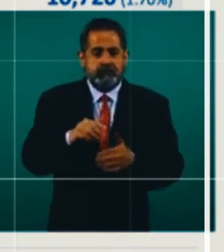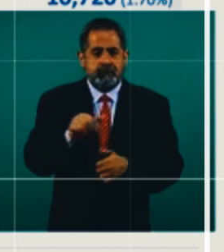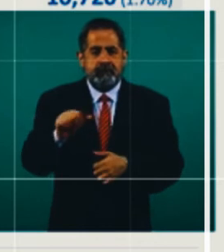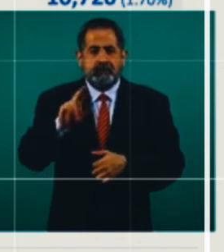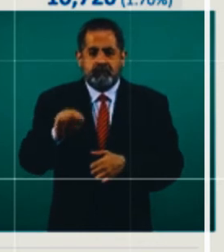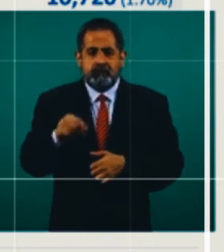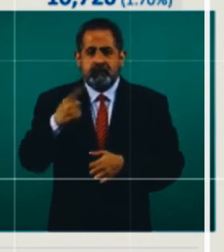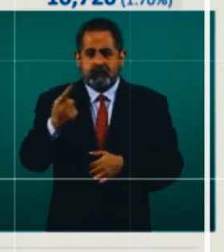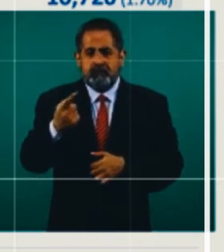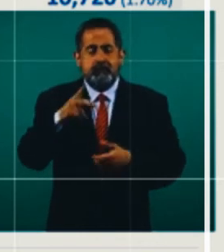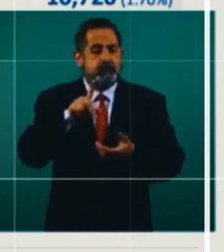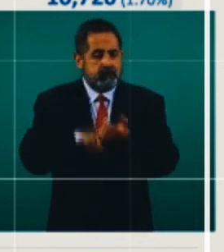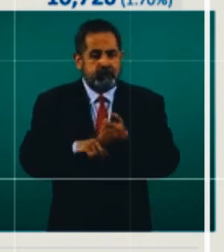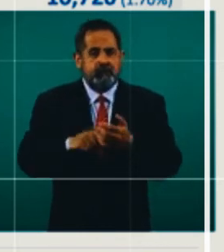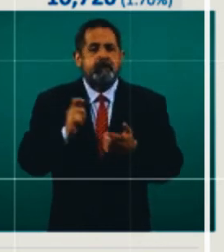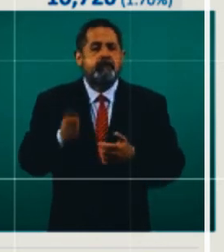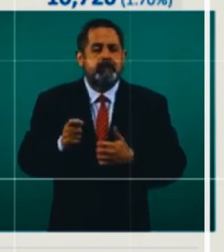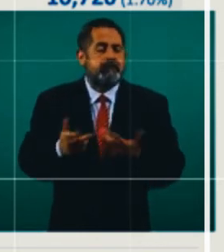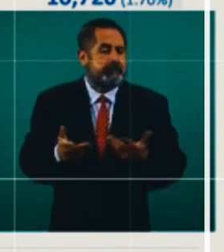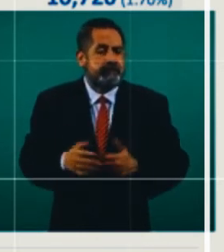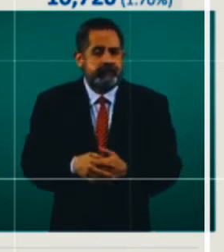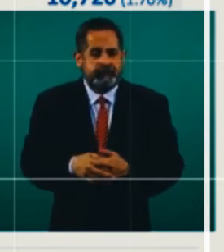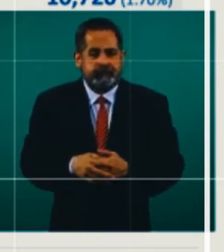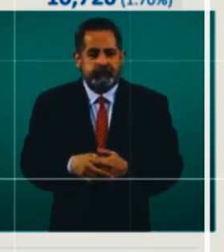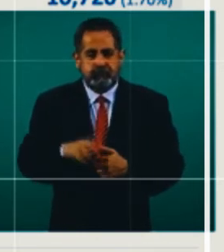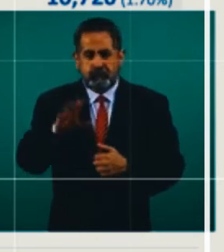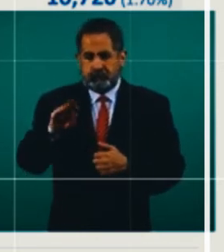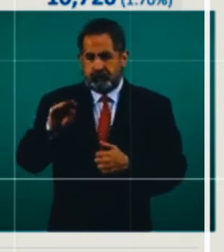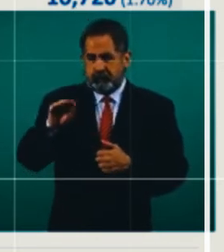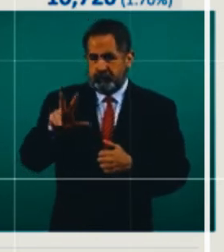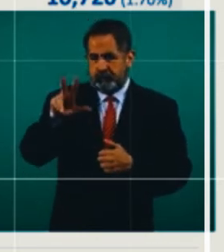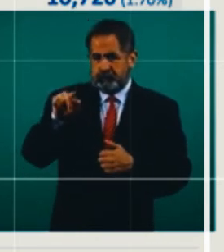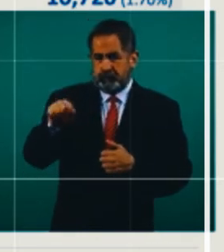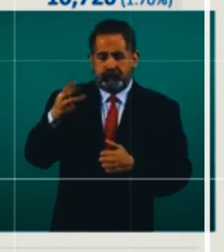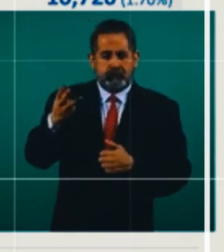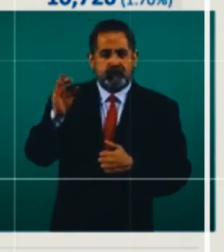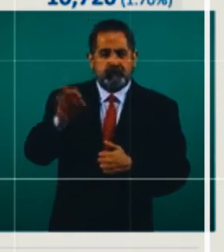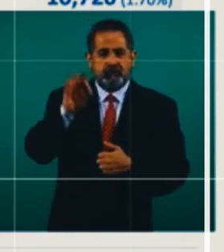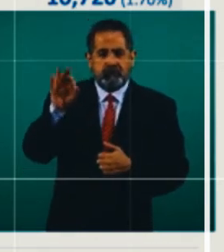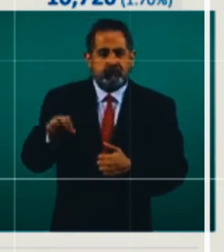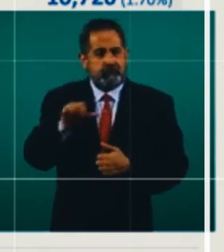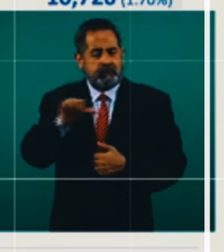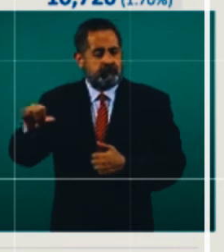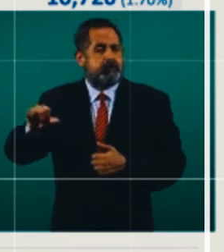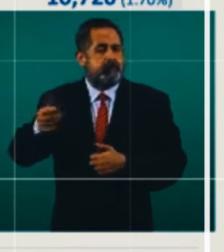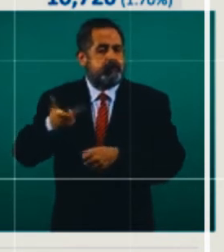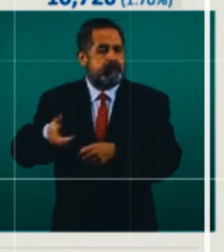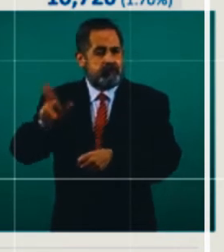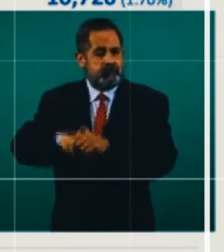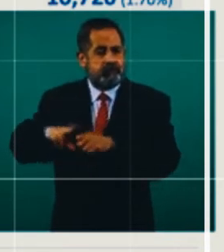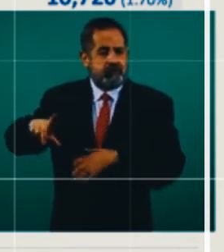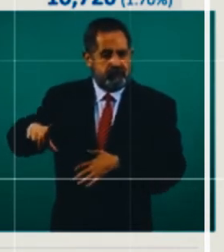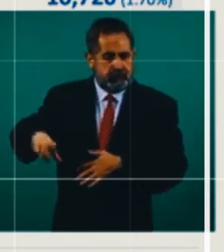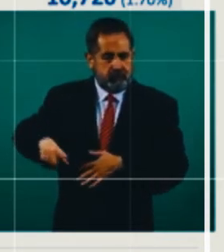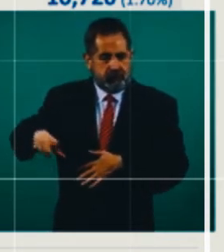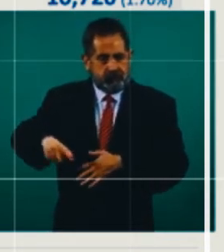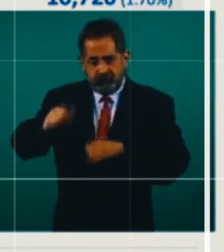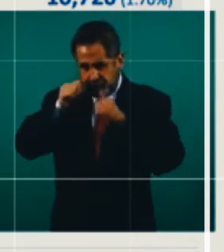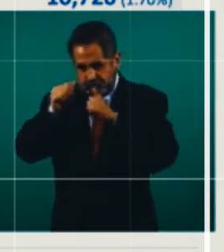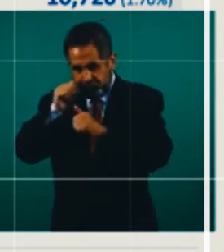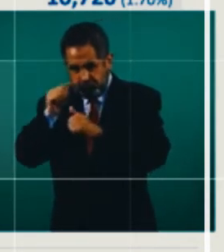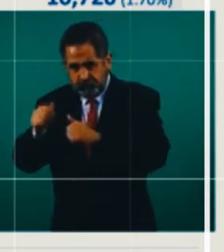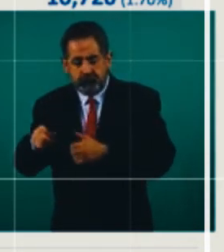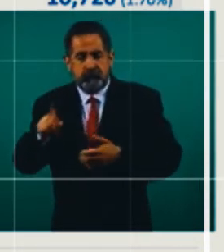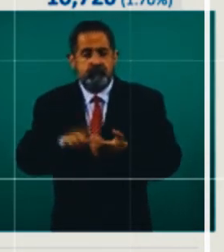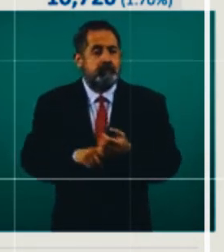628.981, se desglosa en un 98.3% que ha sido atendida en el sector público